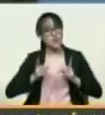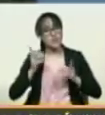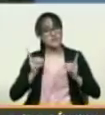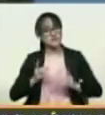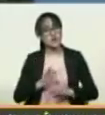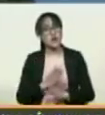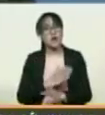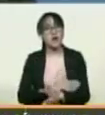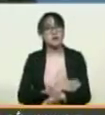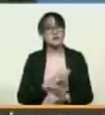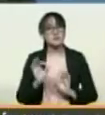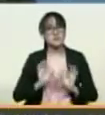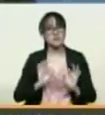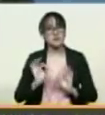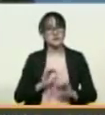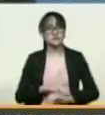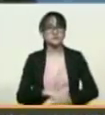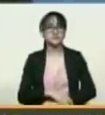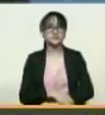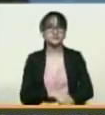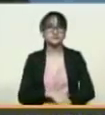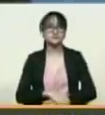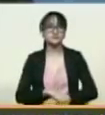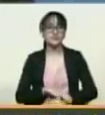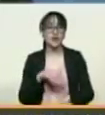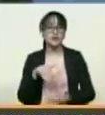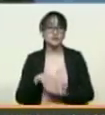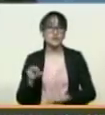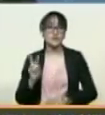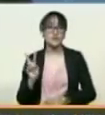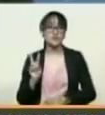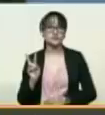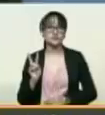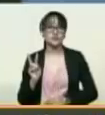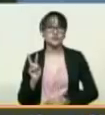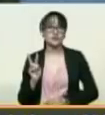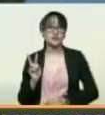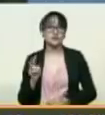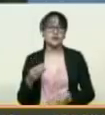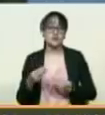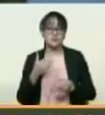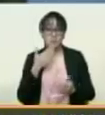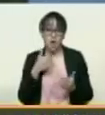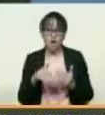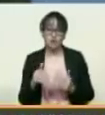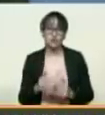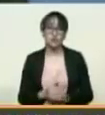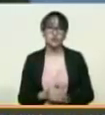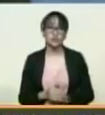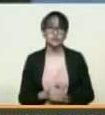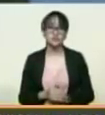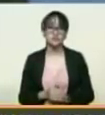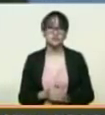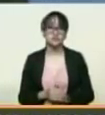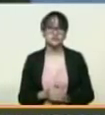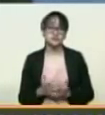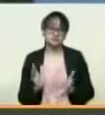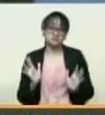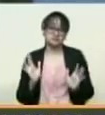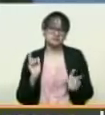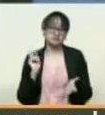previas, ameritan preparación técnica y que las elecciones en Venezuela se iban a realizar muy pronto. Sin embargo, que estarían